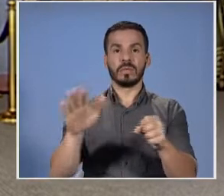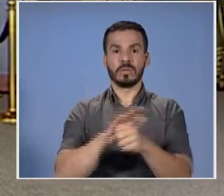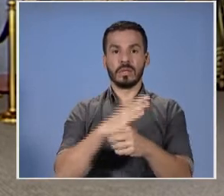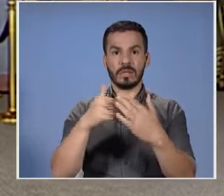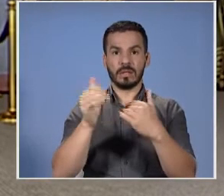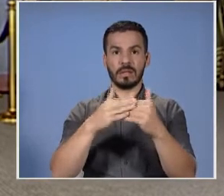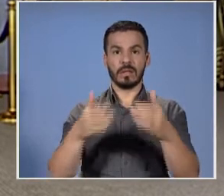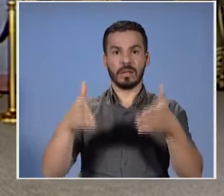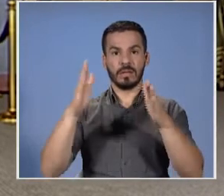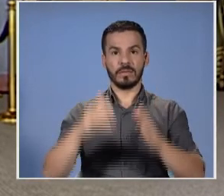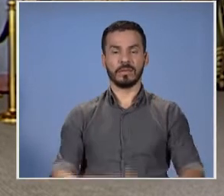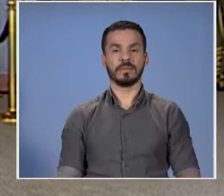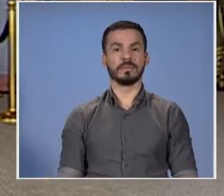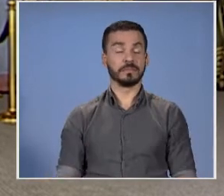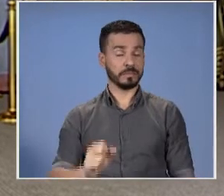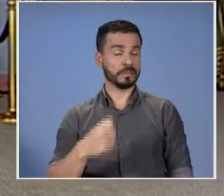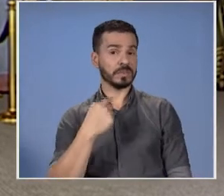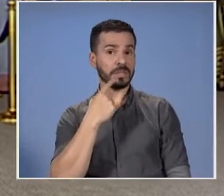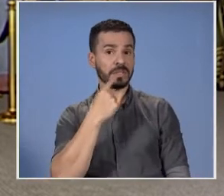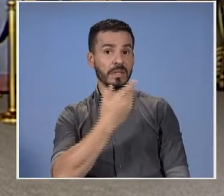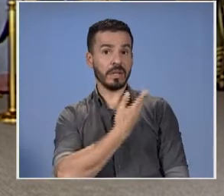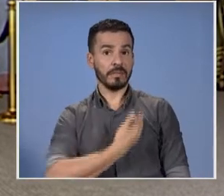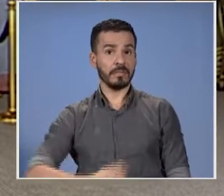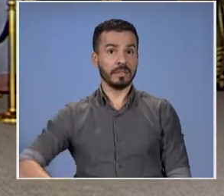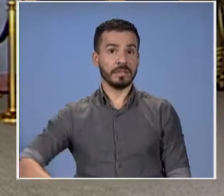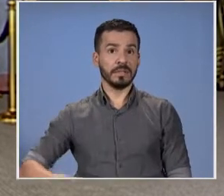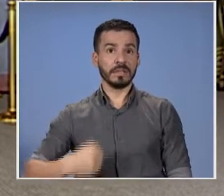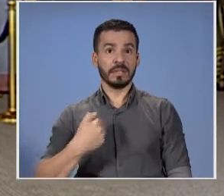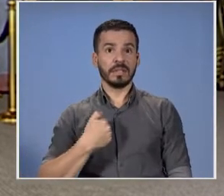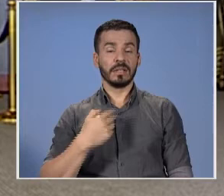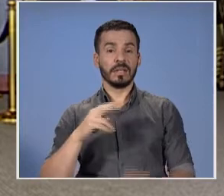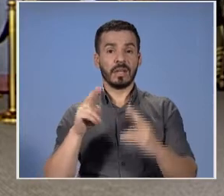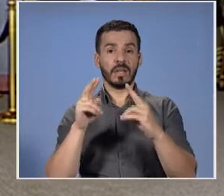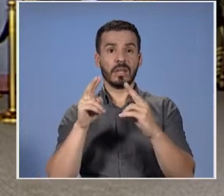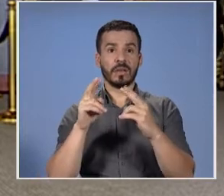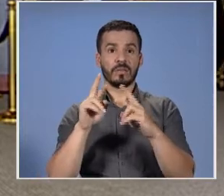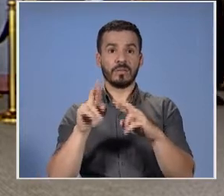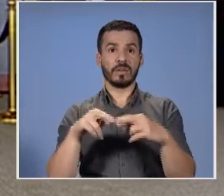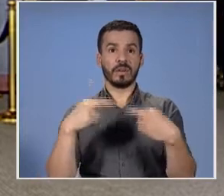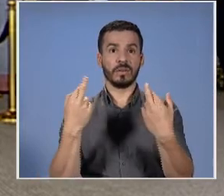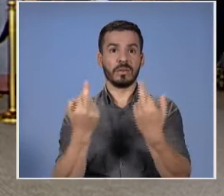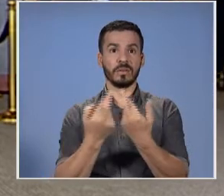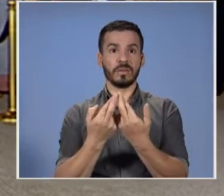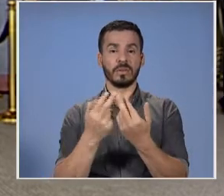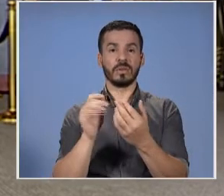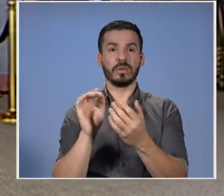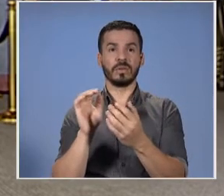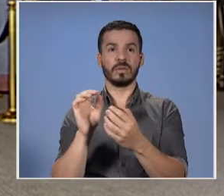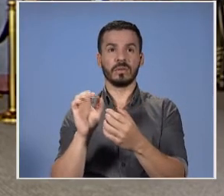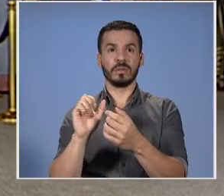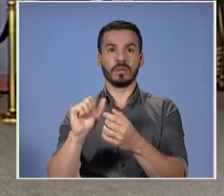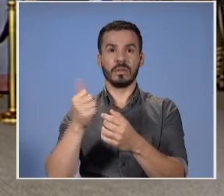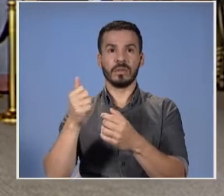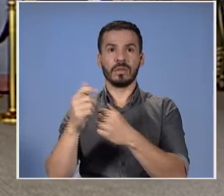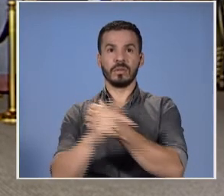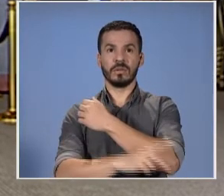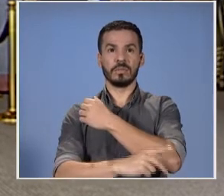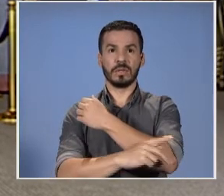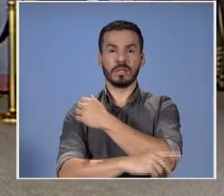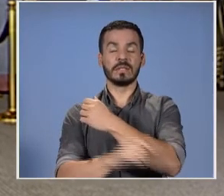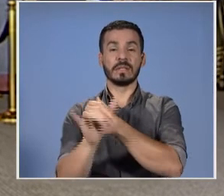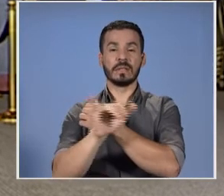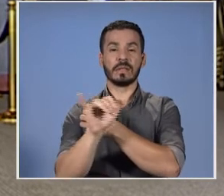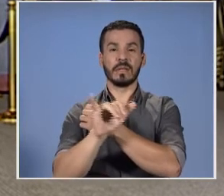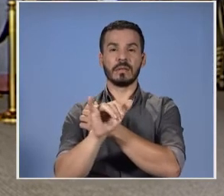Bien, decías que entonces el presidente va a tener encuentros bilaterales con mandatarios de otras naciones